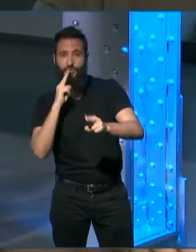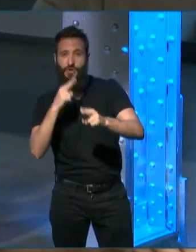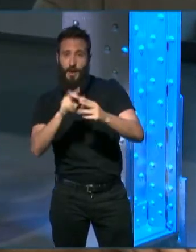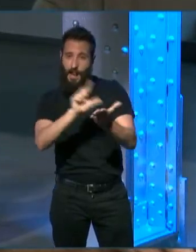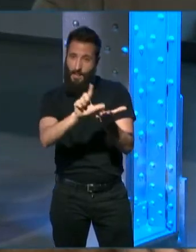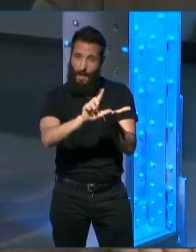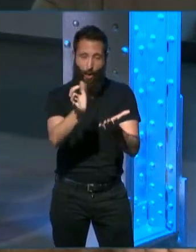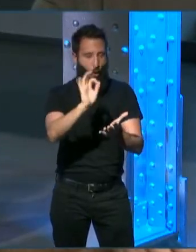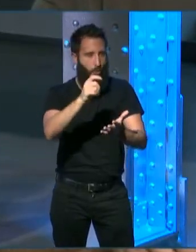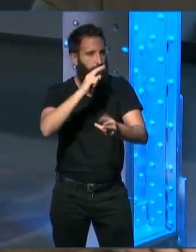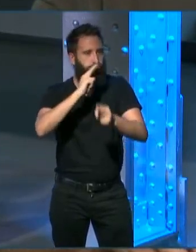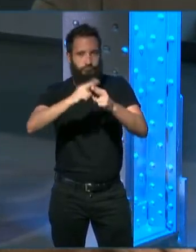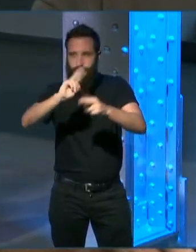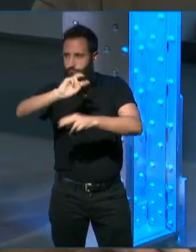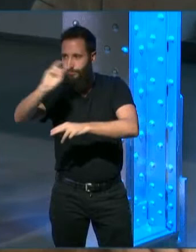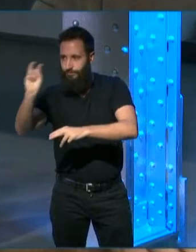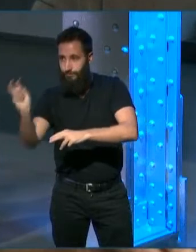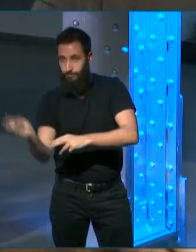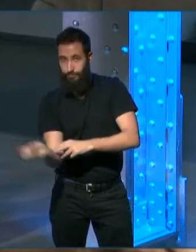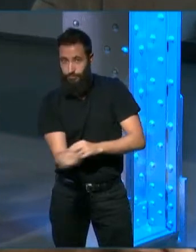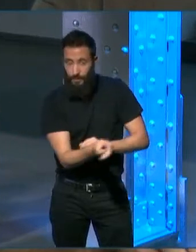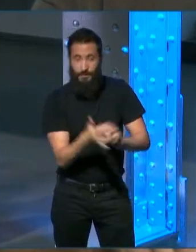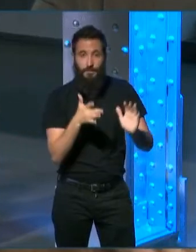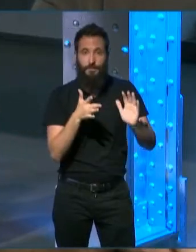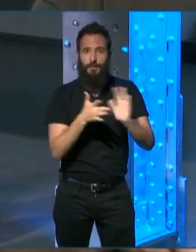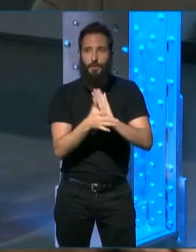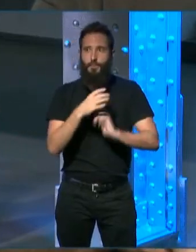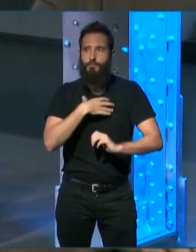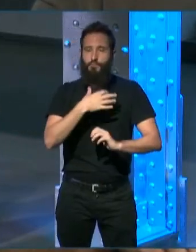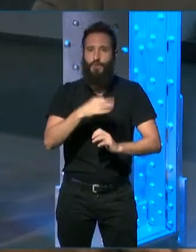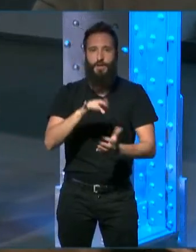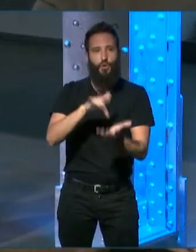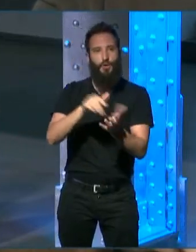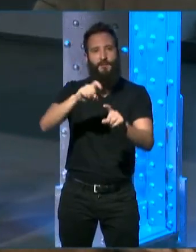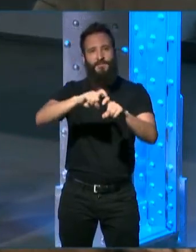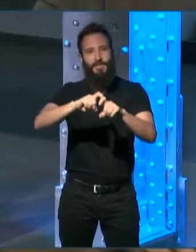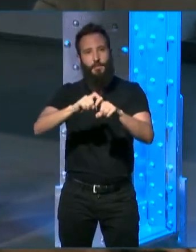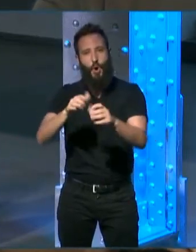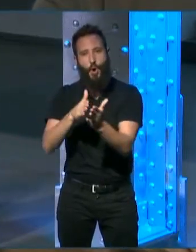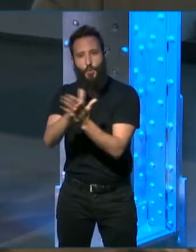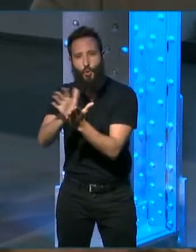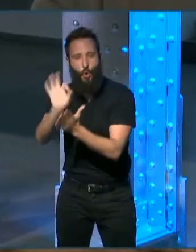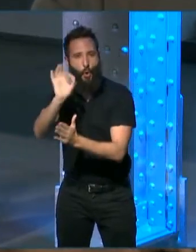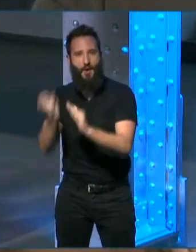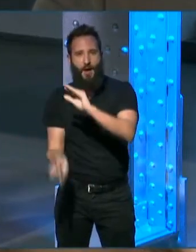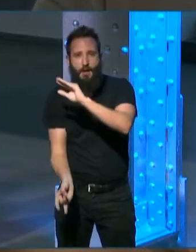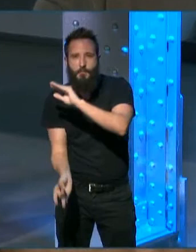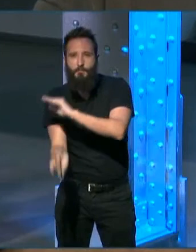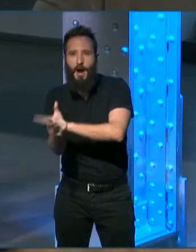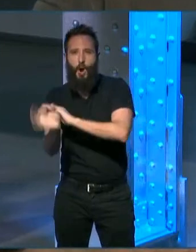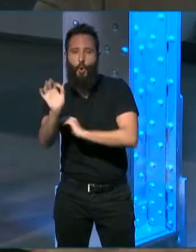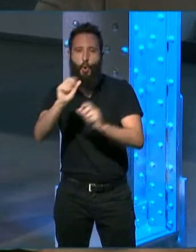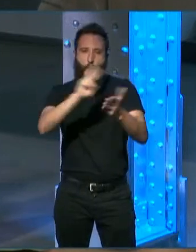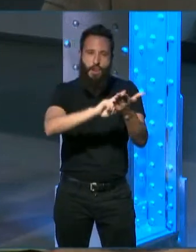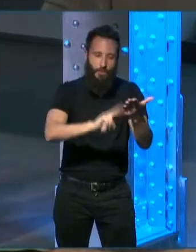sea desplacen completamente a un tipo de producción, vamos, de creación y de lectura literaria